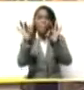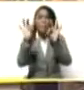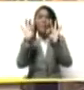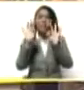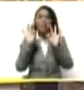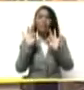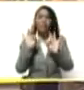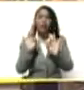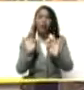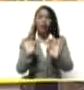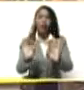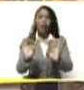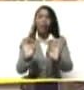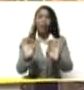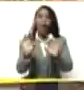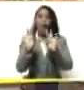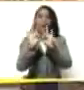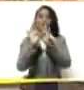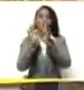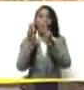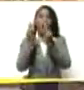y ahora